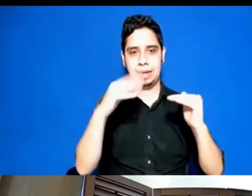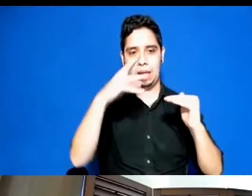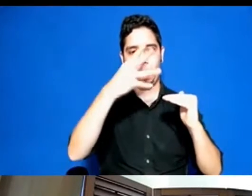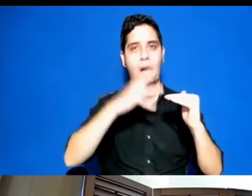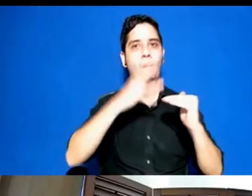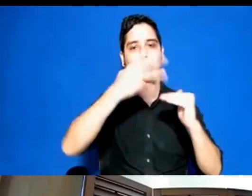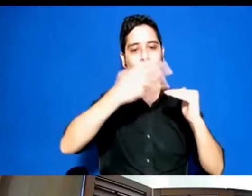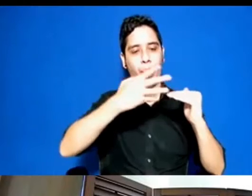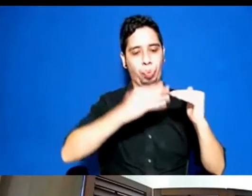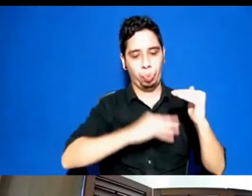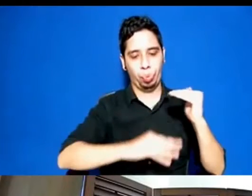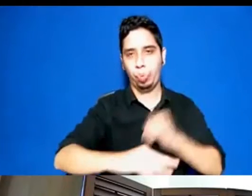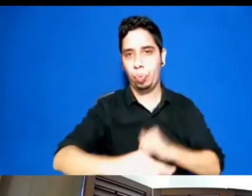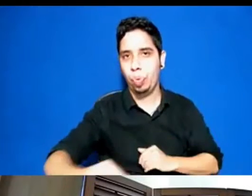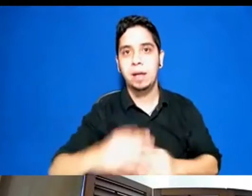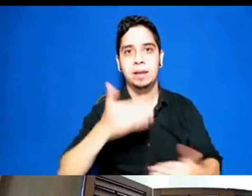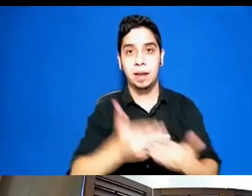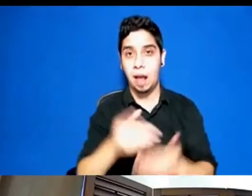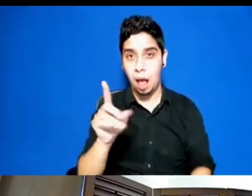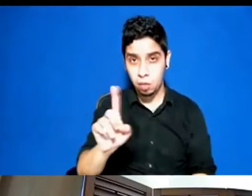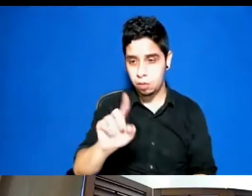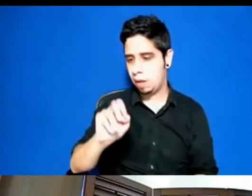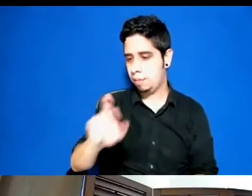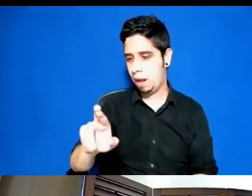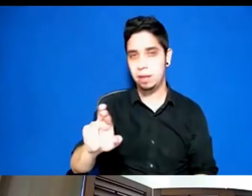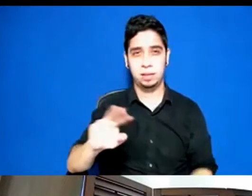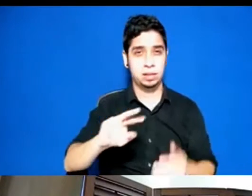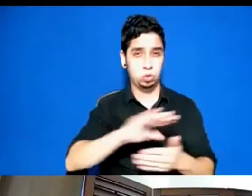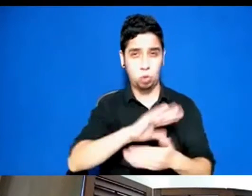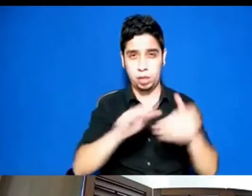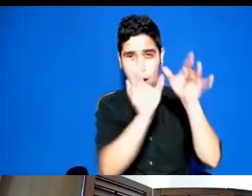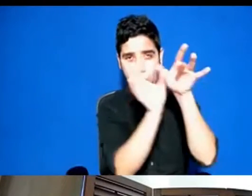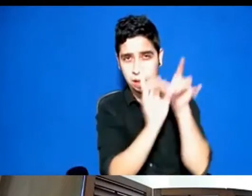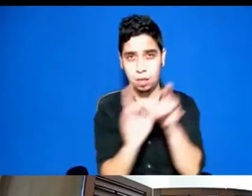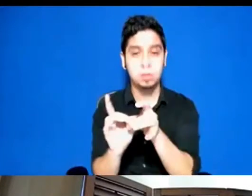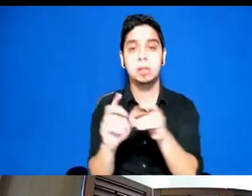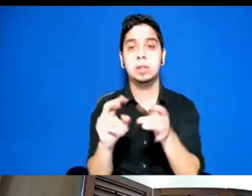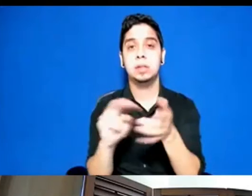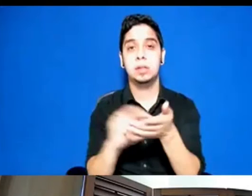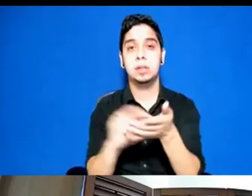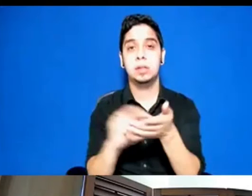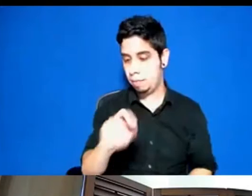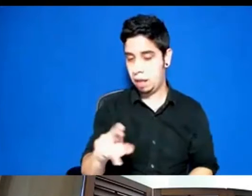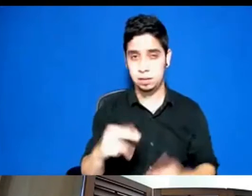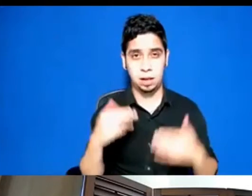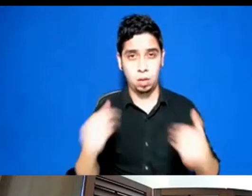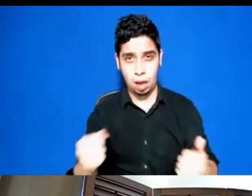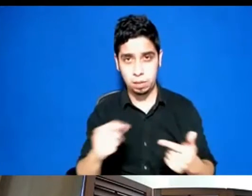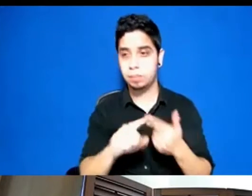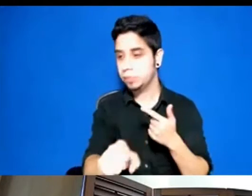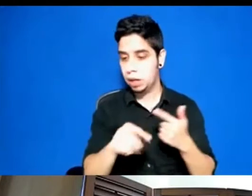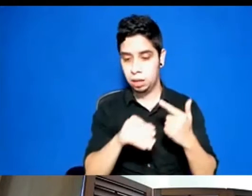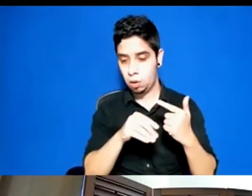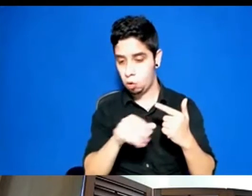está conectado. Y si el mar está saludable y el arrecife está saludable, las tortugas